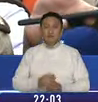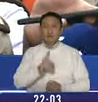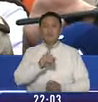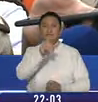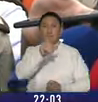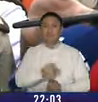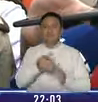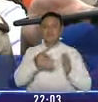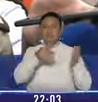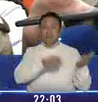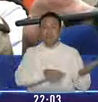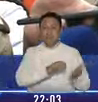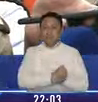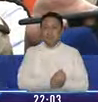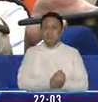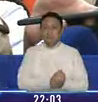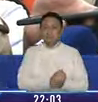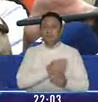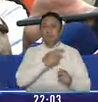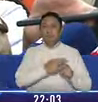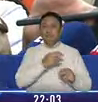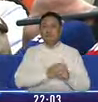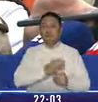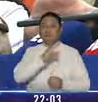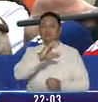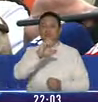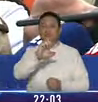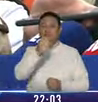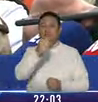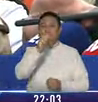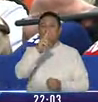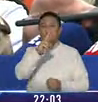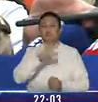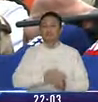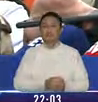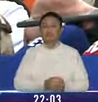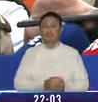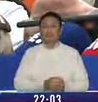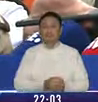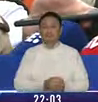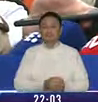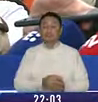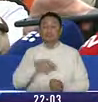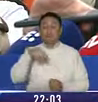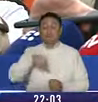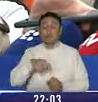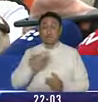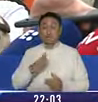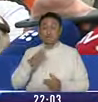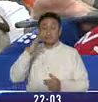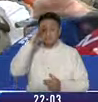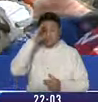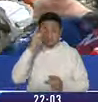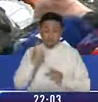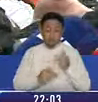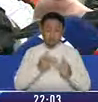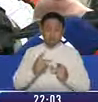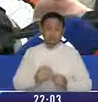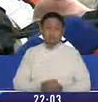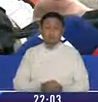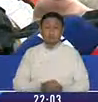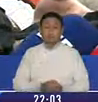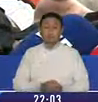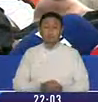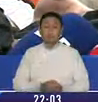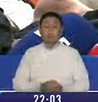persona fallecida de nombre César B., que fue ya tomado el procedimiento por criminalística,